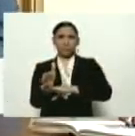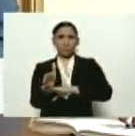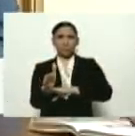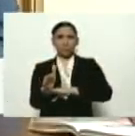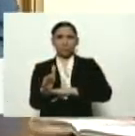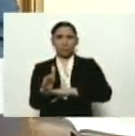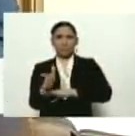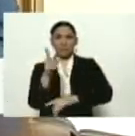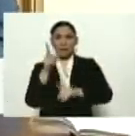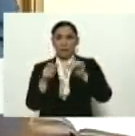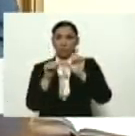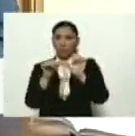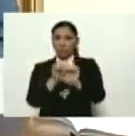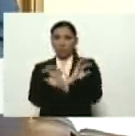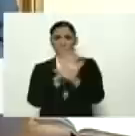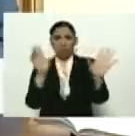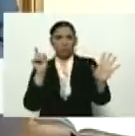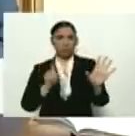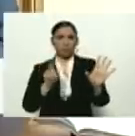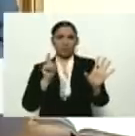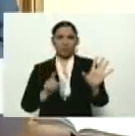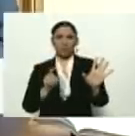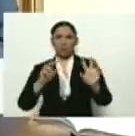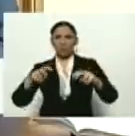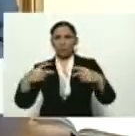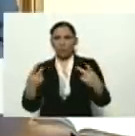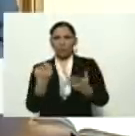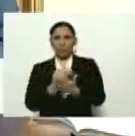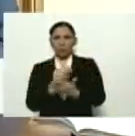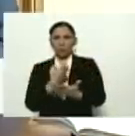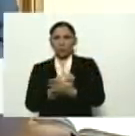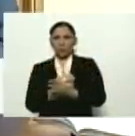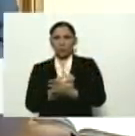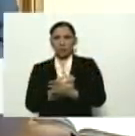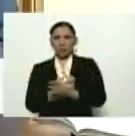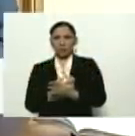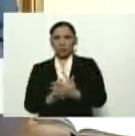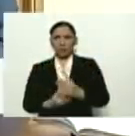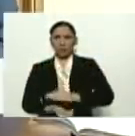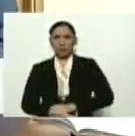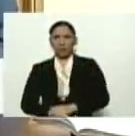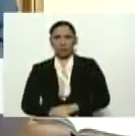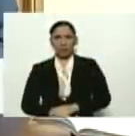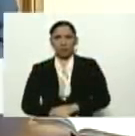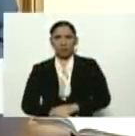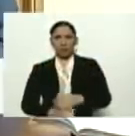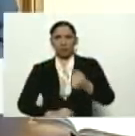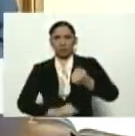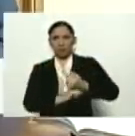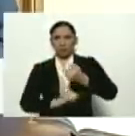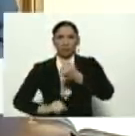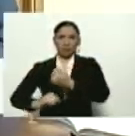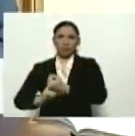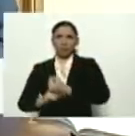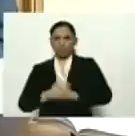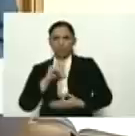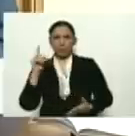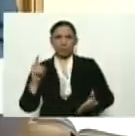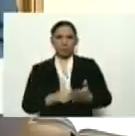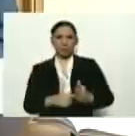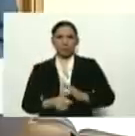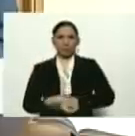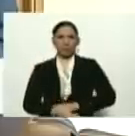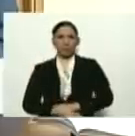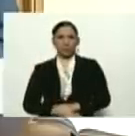Y si algo ha quedado claro es la necesidad de una nueva economía, solidaria, basada en la cooperación, en la complementariedad.